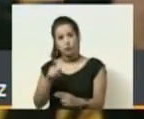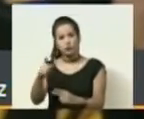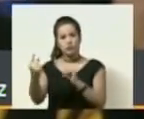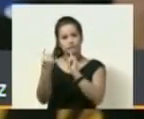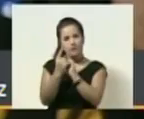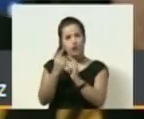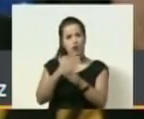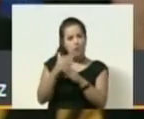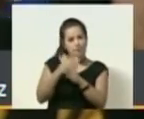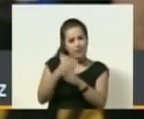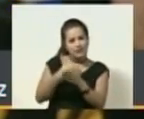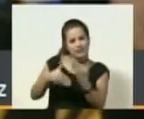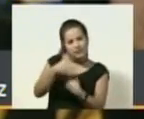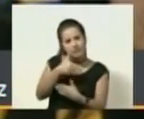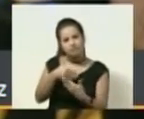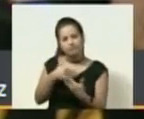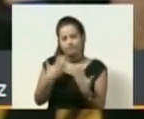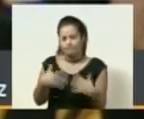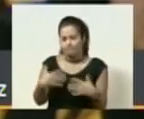nosotros.